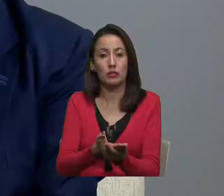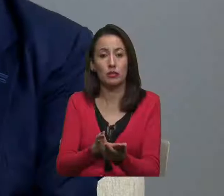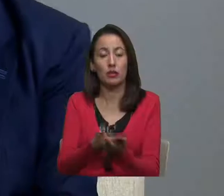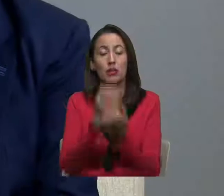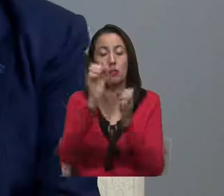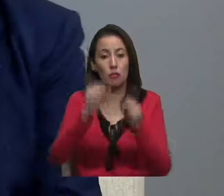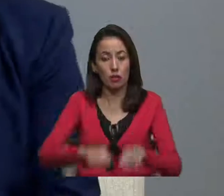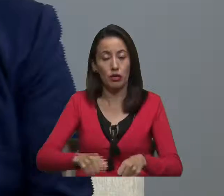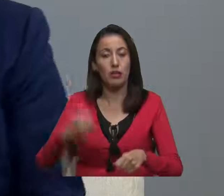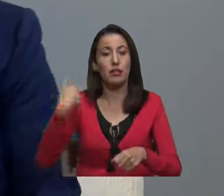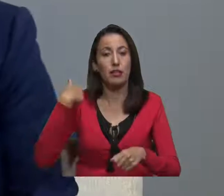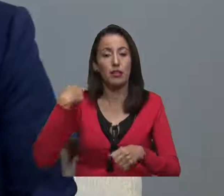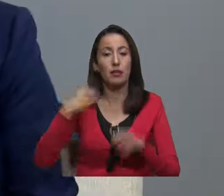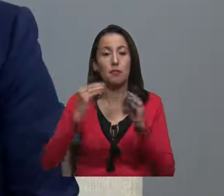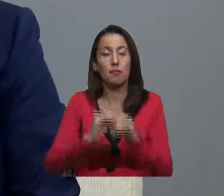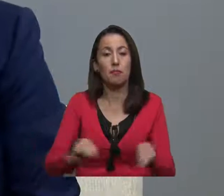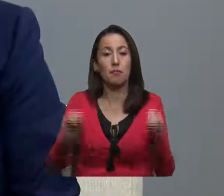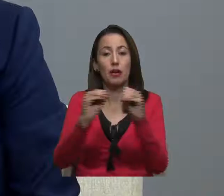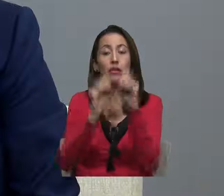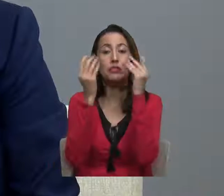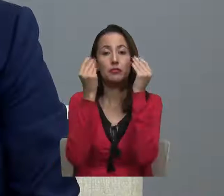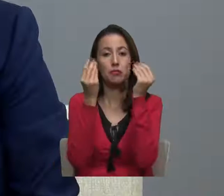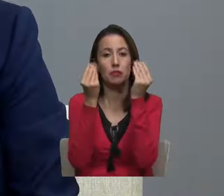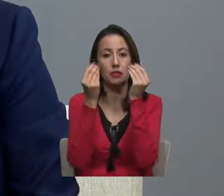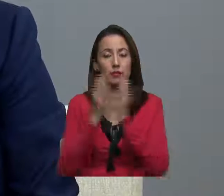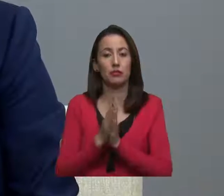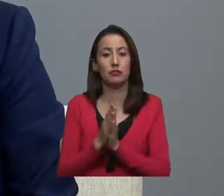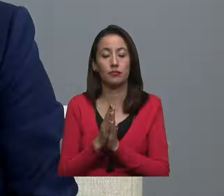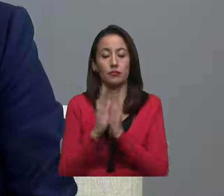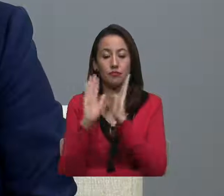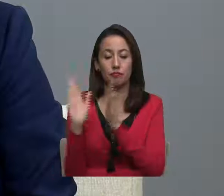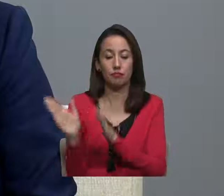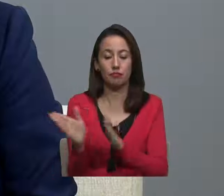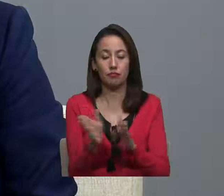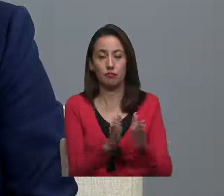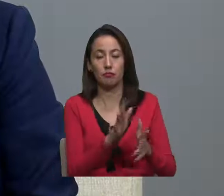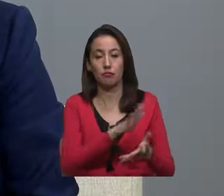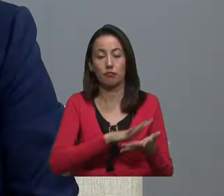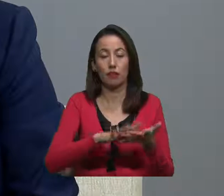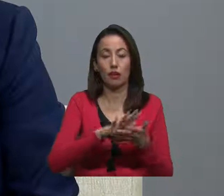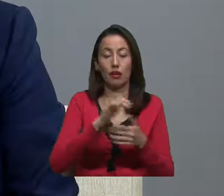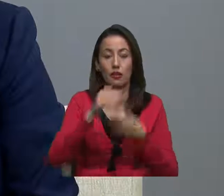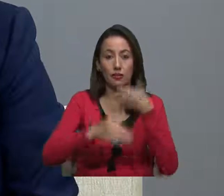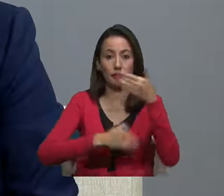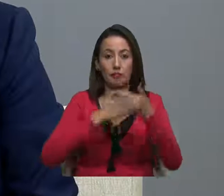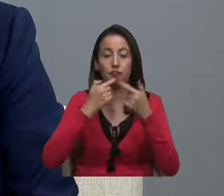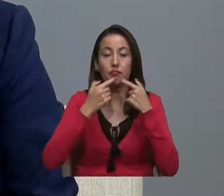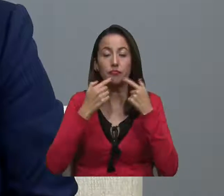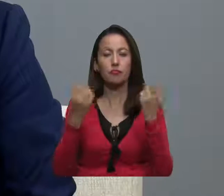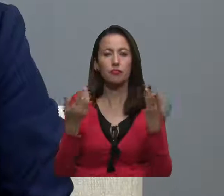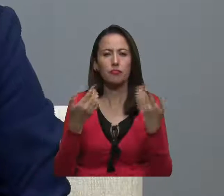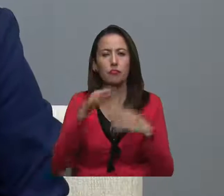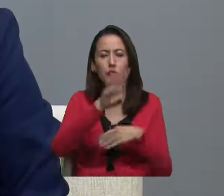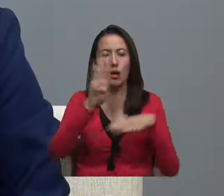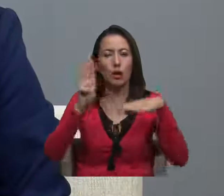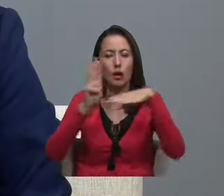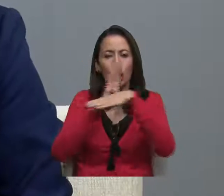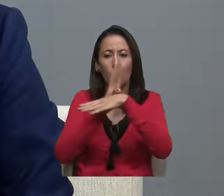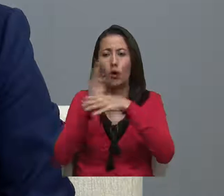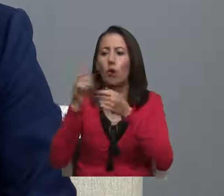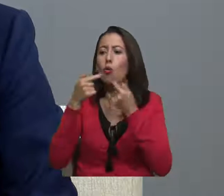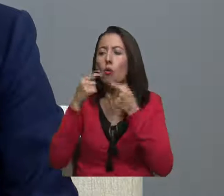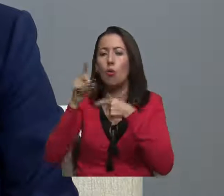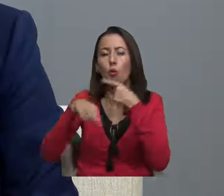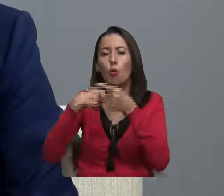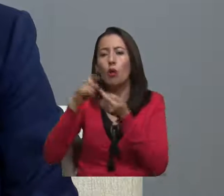billetera que vamos a hacer primer hito si vamos a generar una amnistía bancaria ciudadana usted se acuerda cuando le perdonaron